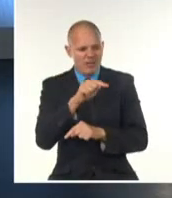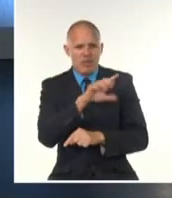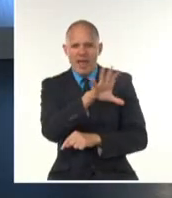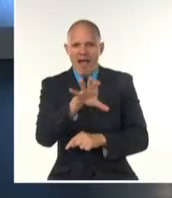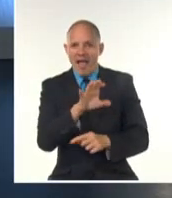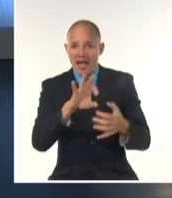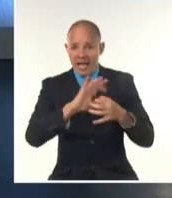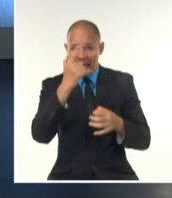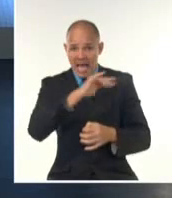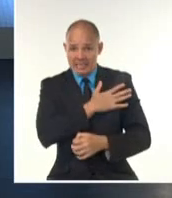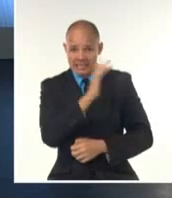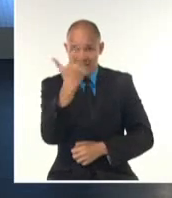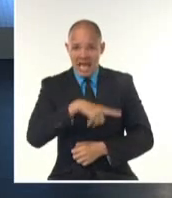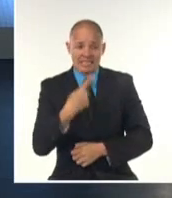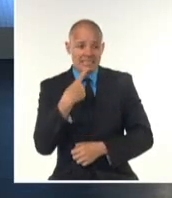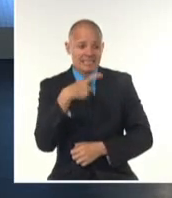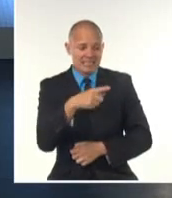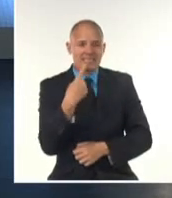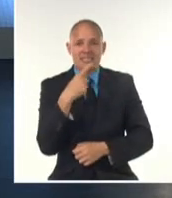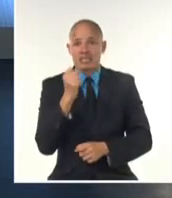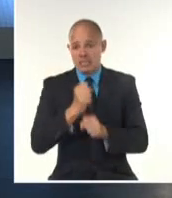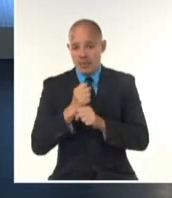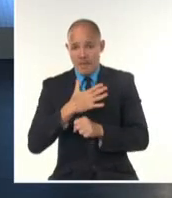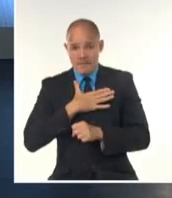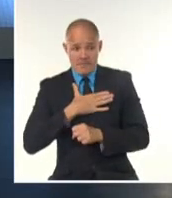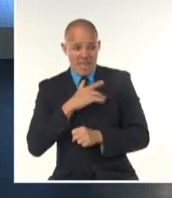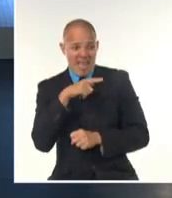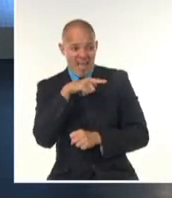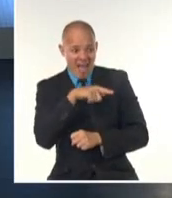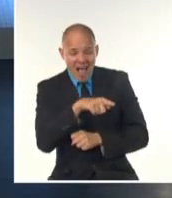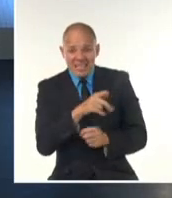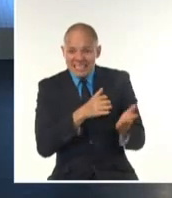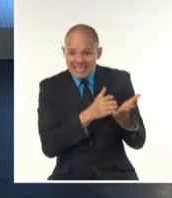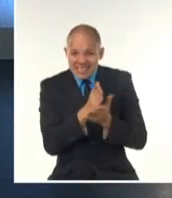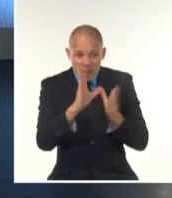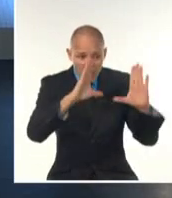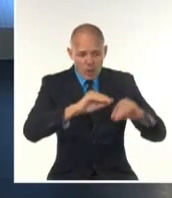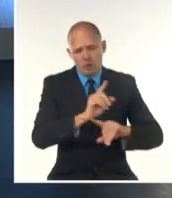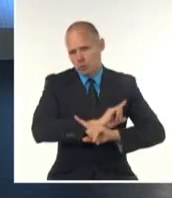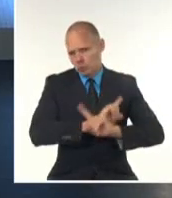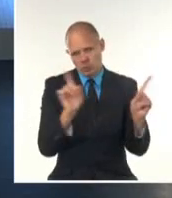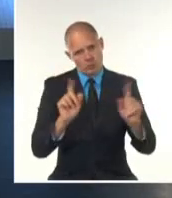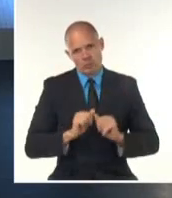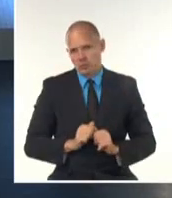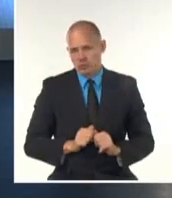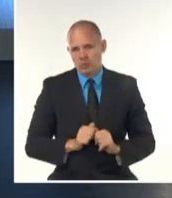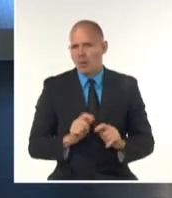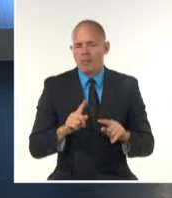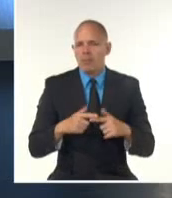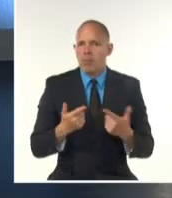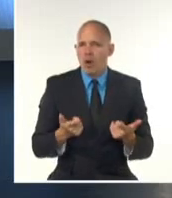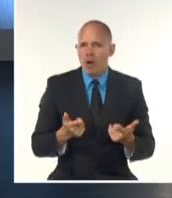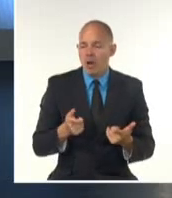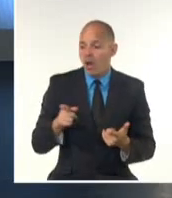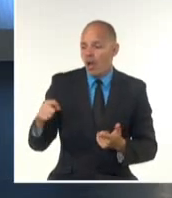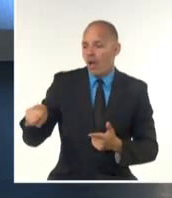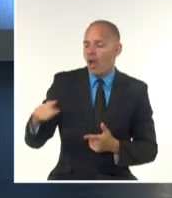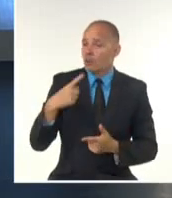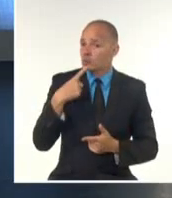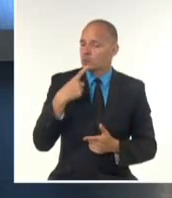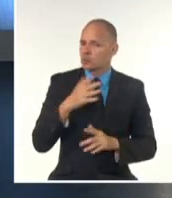las próximas 48 horas, en la asediada Franja de Gaza. Se lo adelantaba en los titulares. El organismo advierte serios problemas